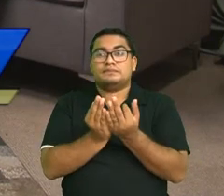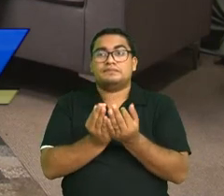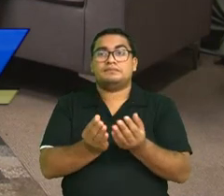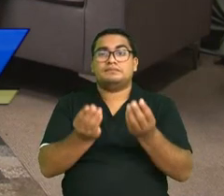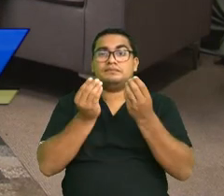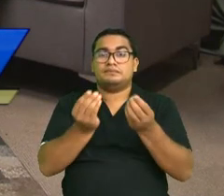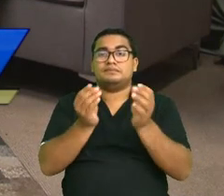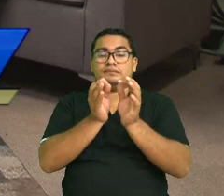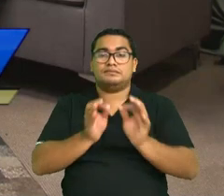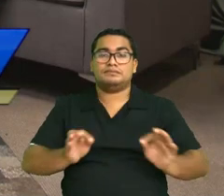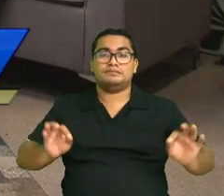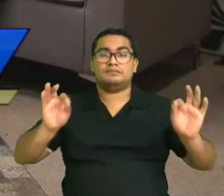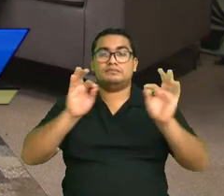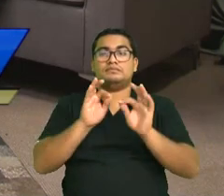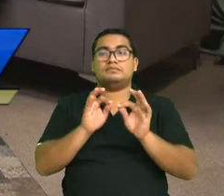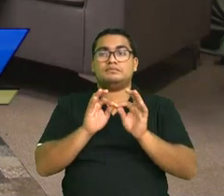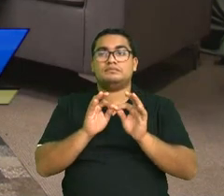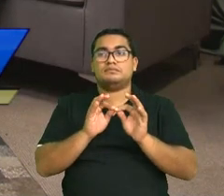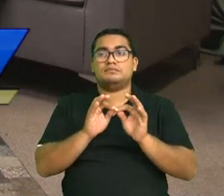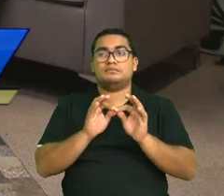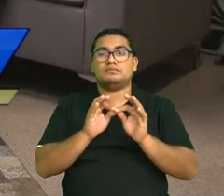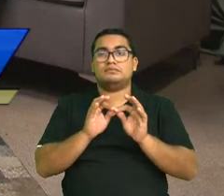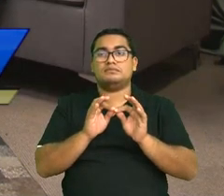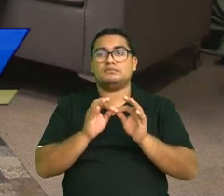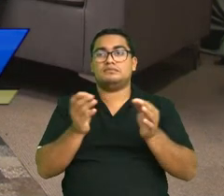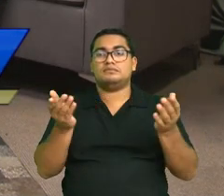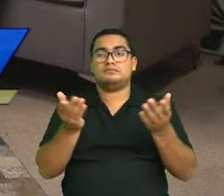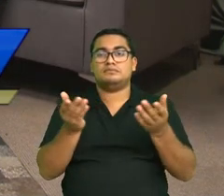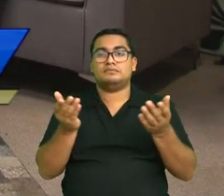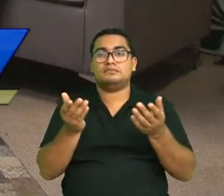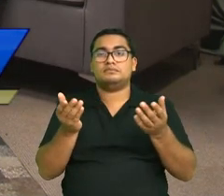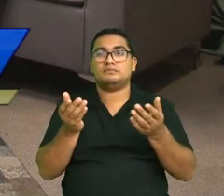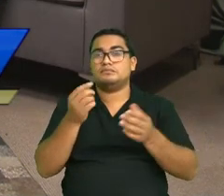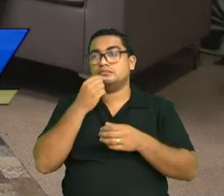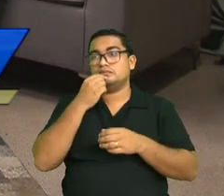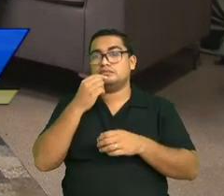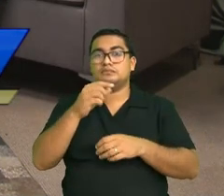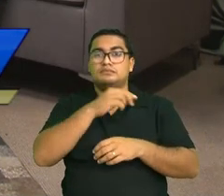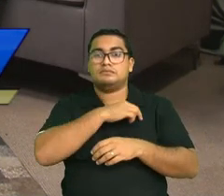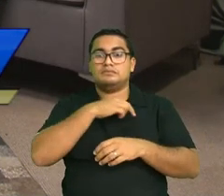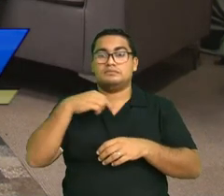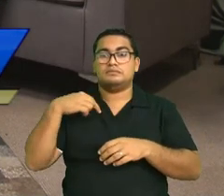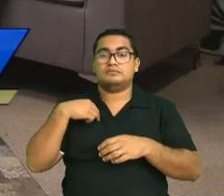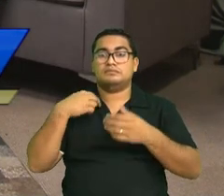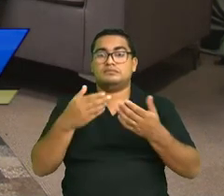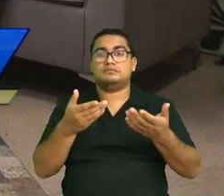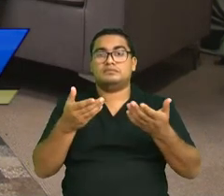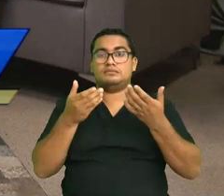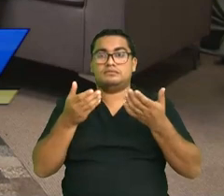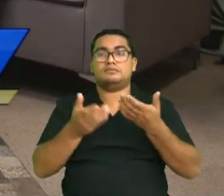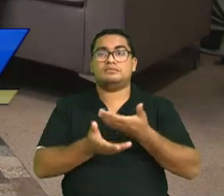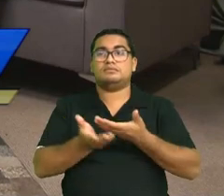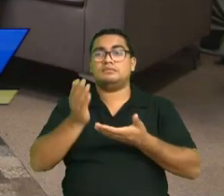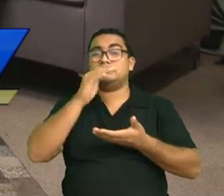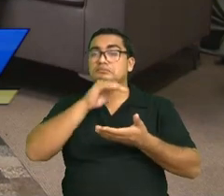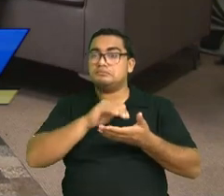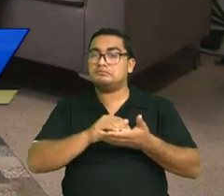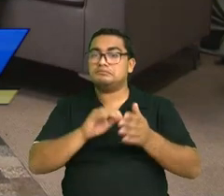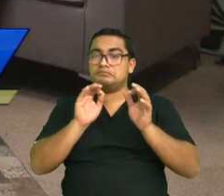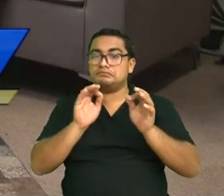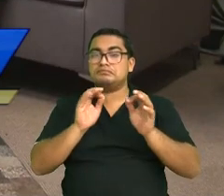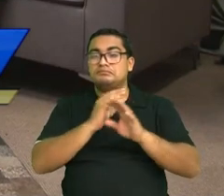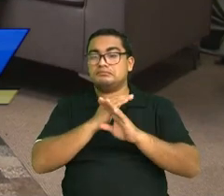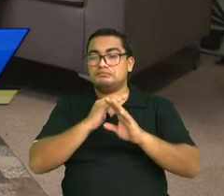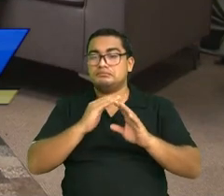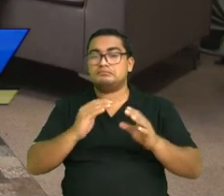el núcleo fundamental de la sociedad. Y eso es lo que nosotros queremos, que se restituya esa armonía, recuperar